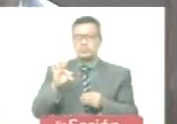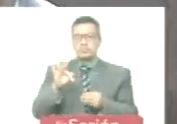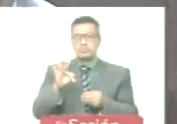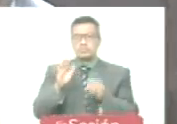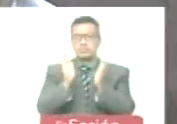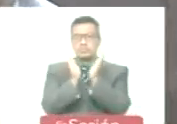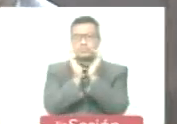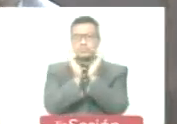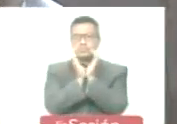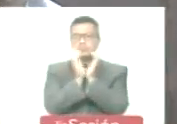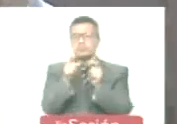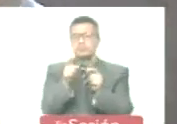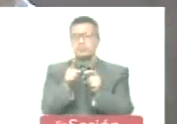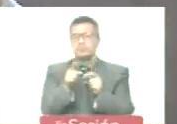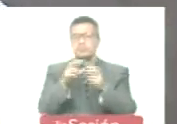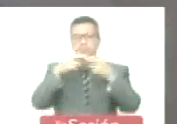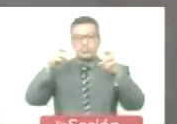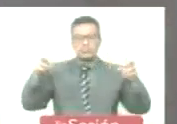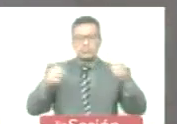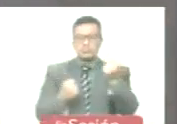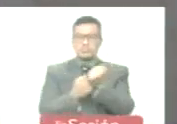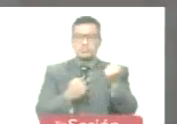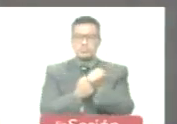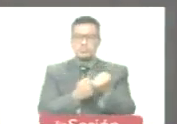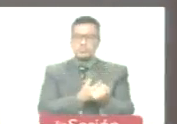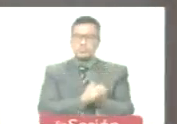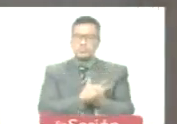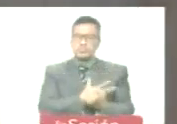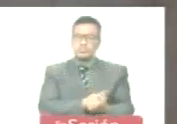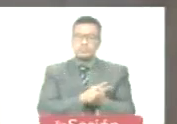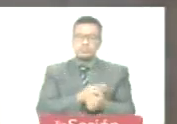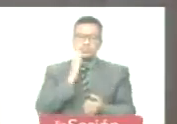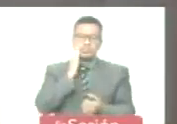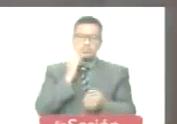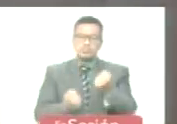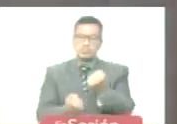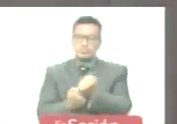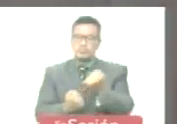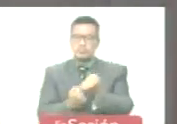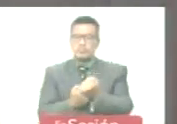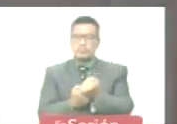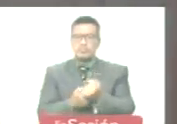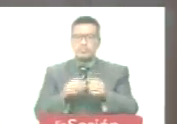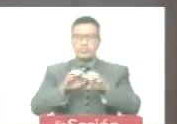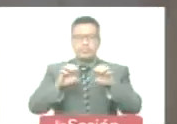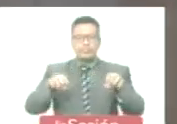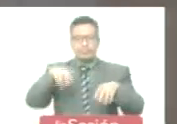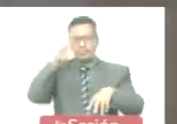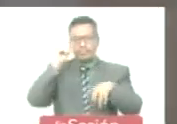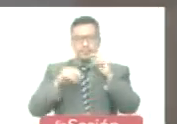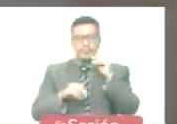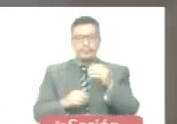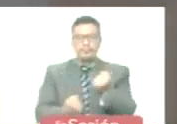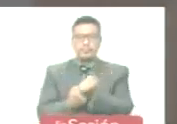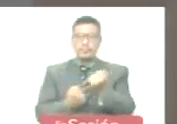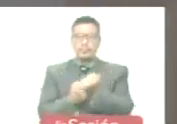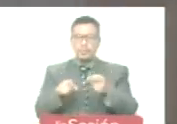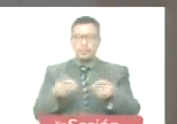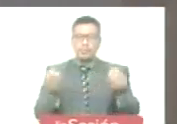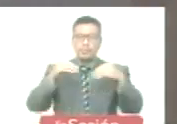lleva como título: Impulsemos la lactancia materna apoyando y educando. Apoyamos este